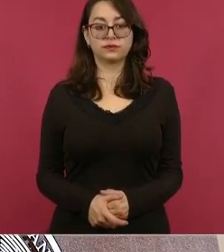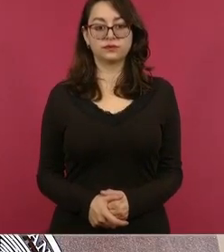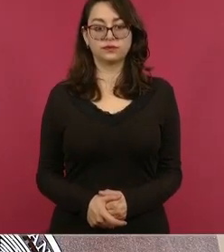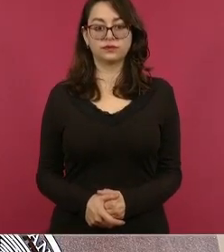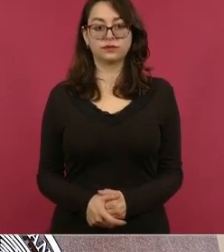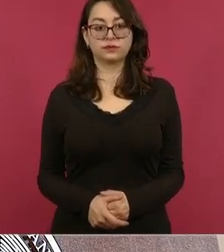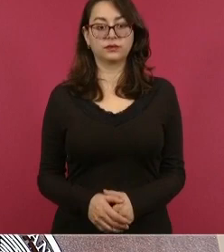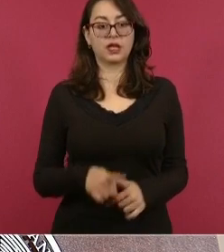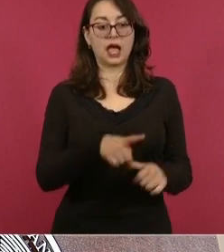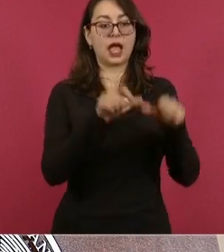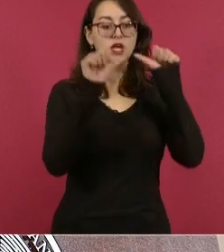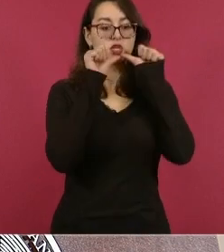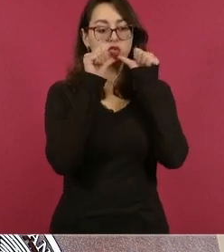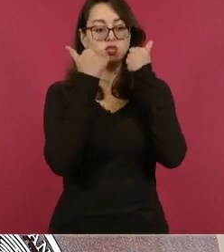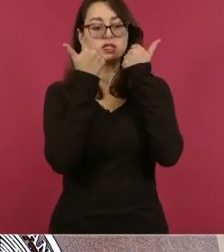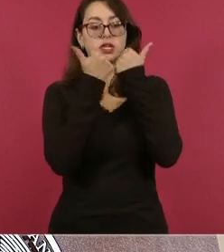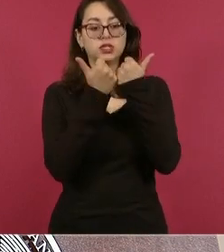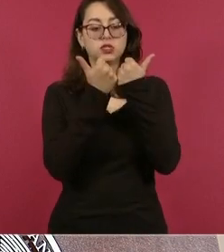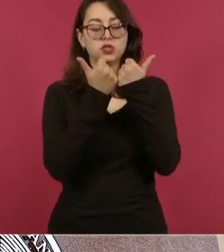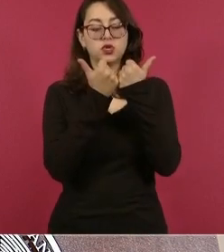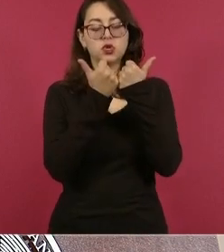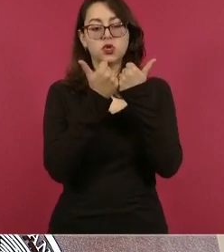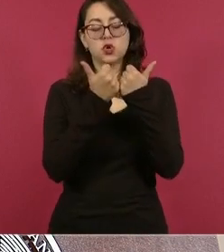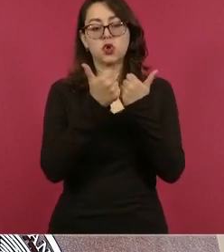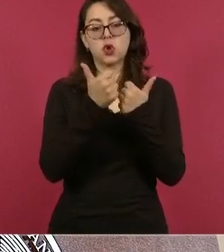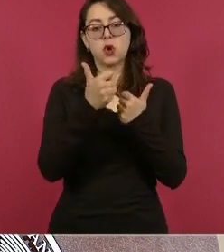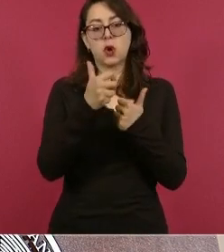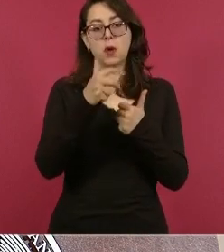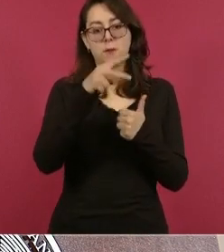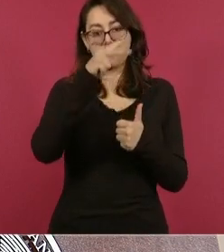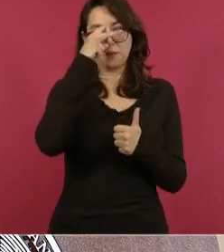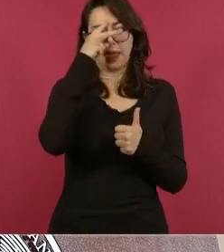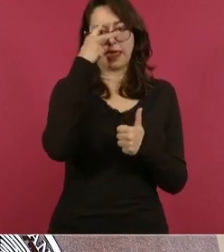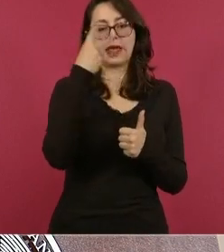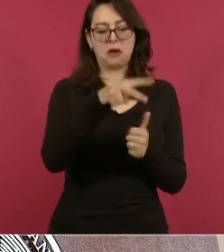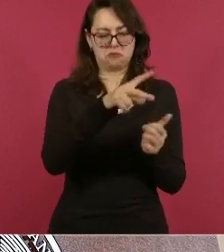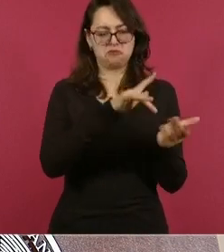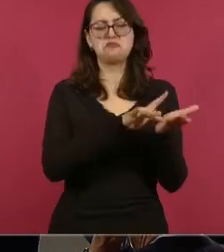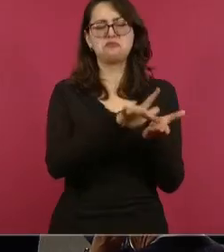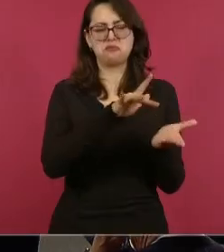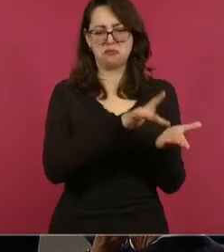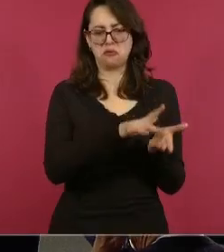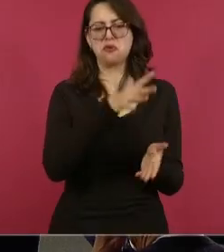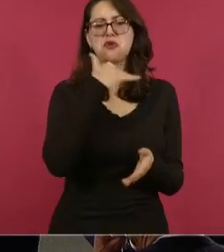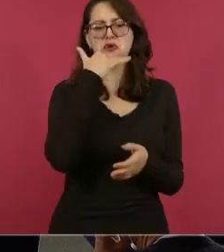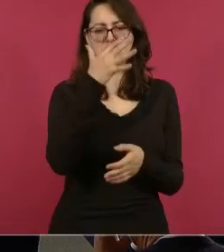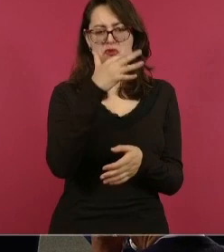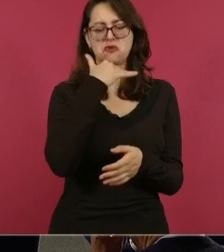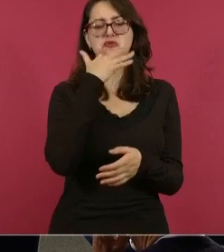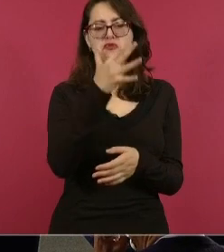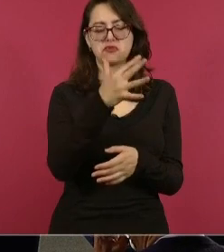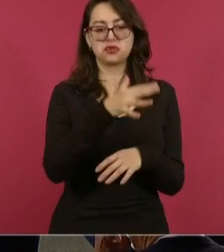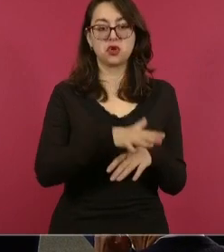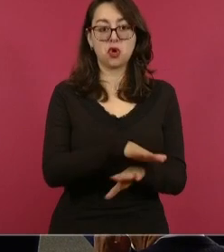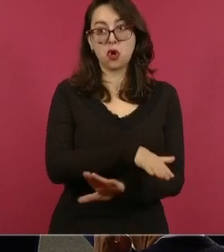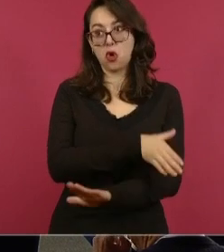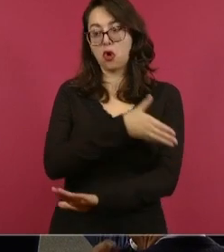de la corrupción y la impunidad y en contra de la CFE. Otra